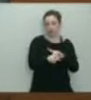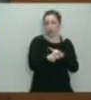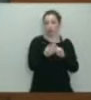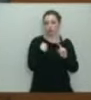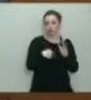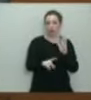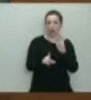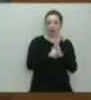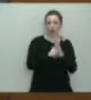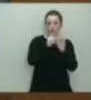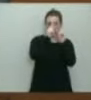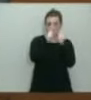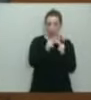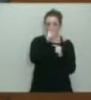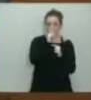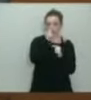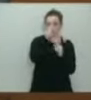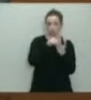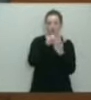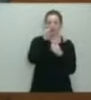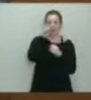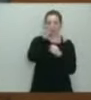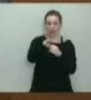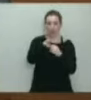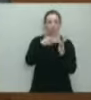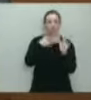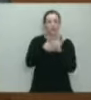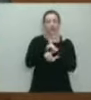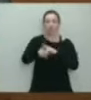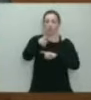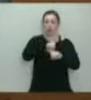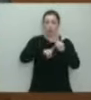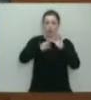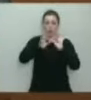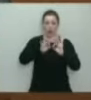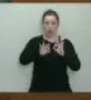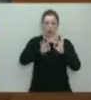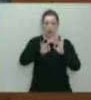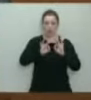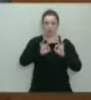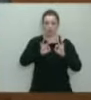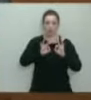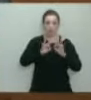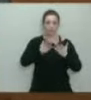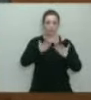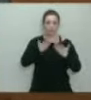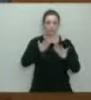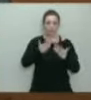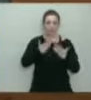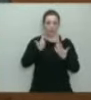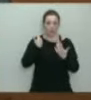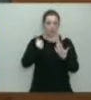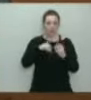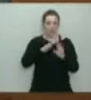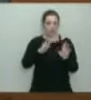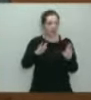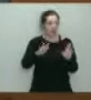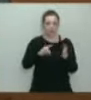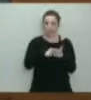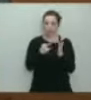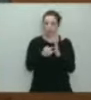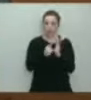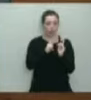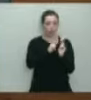la Ley de Presupuestos del año 2013. Creemos que ese problema finalmente ha quedado completamente